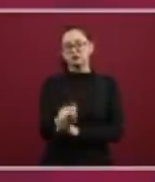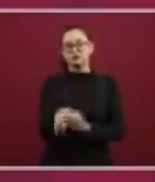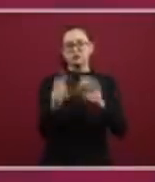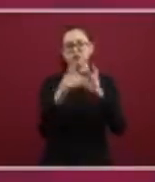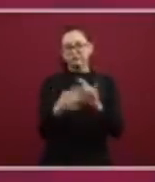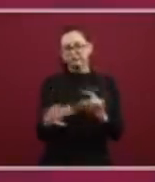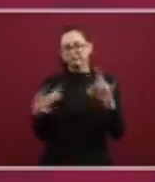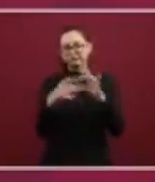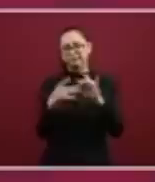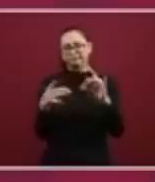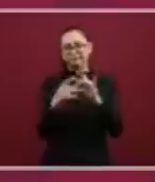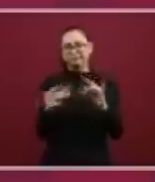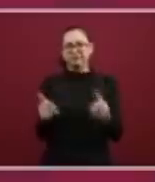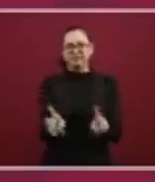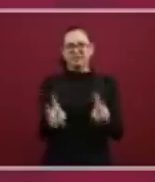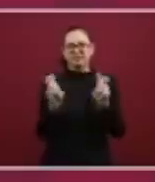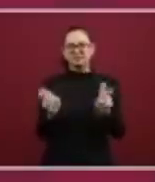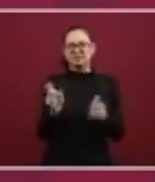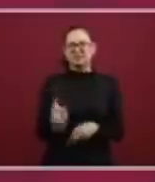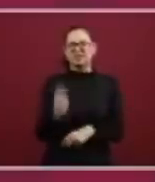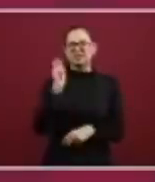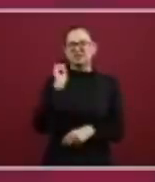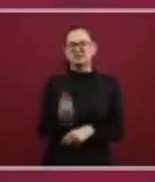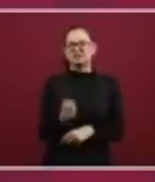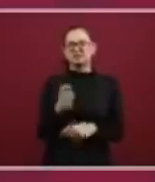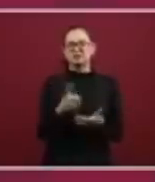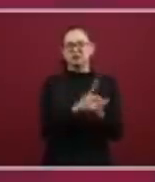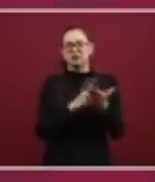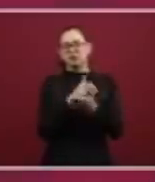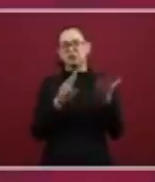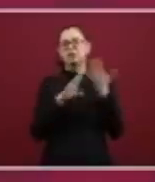exponer en lo general en qué consiste la campaña